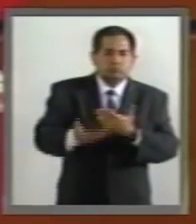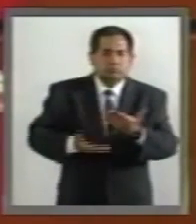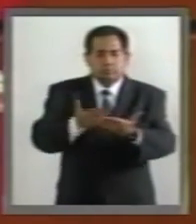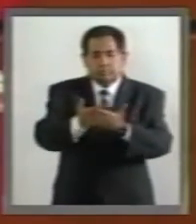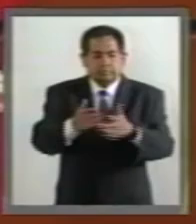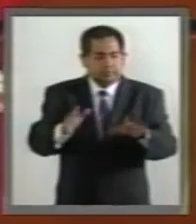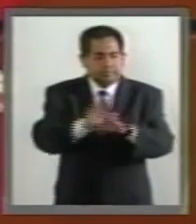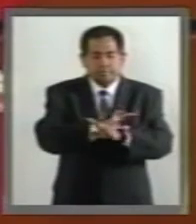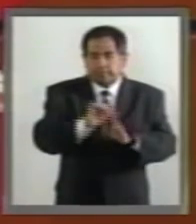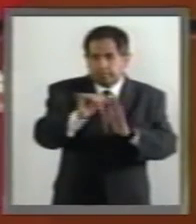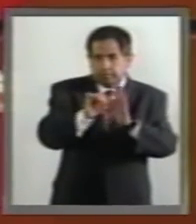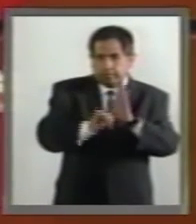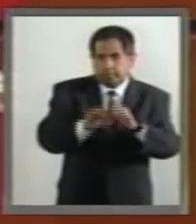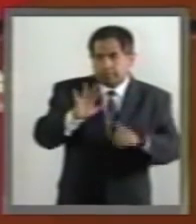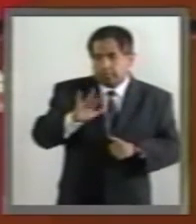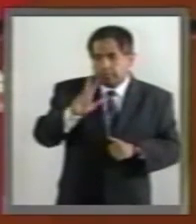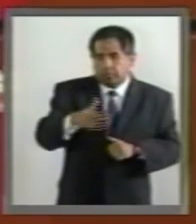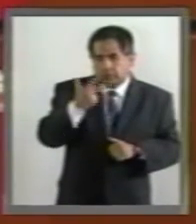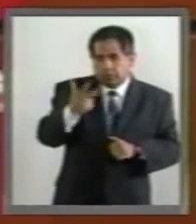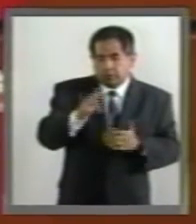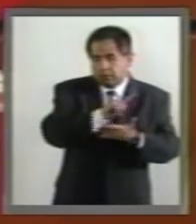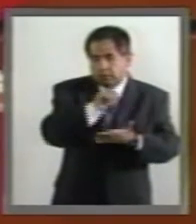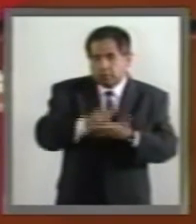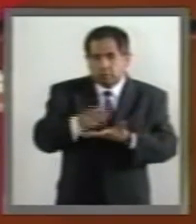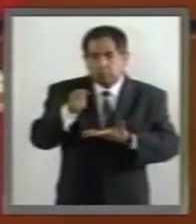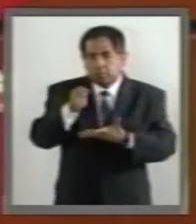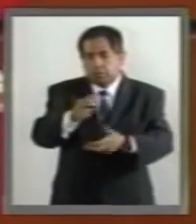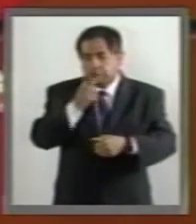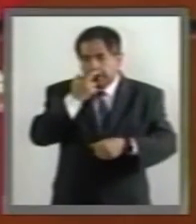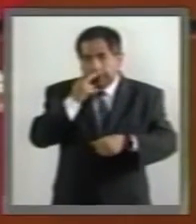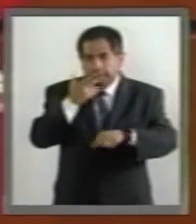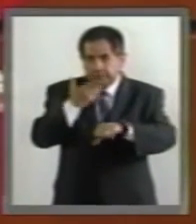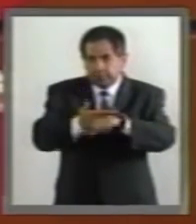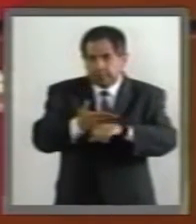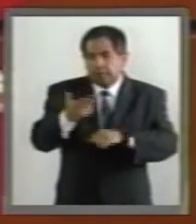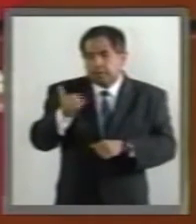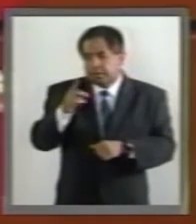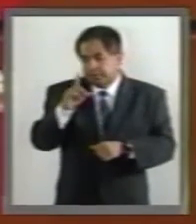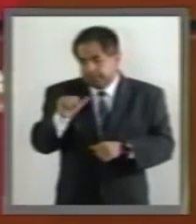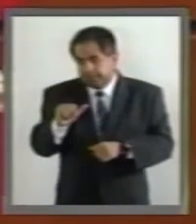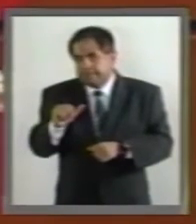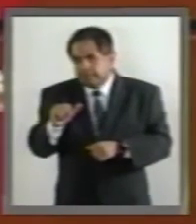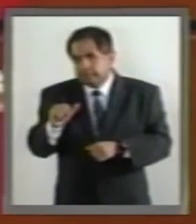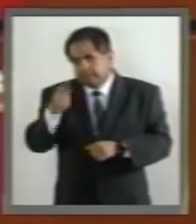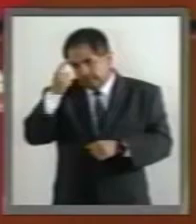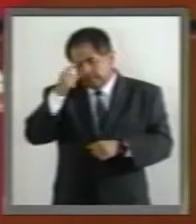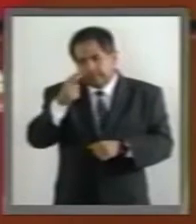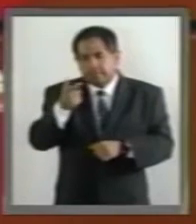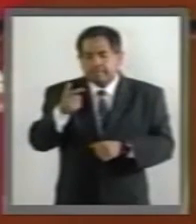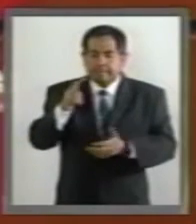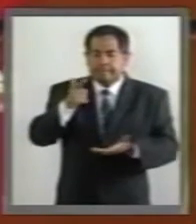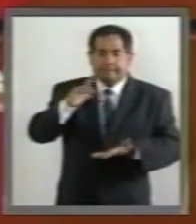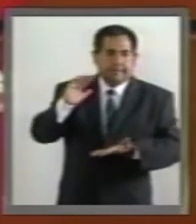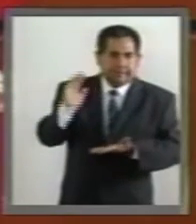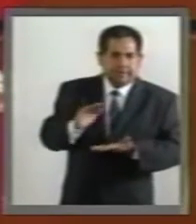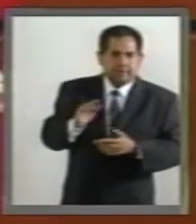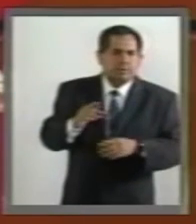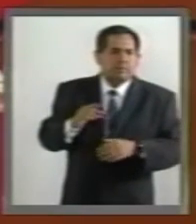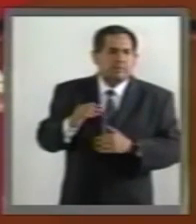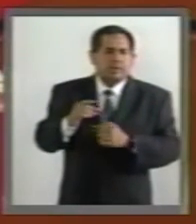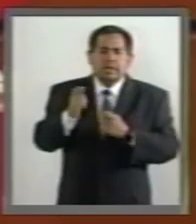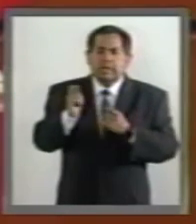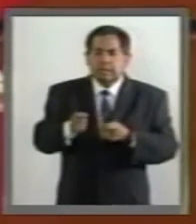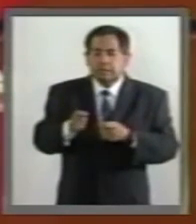artículo 58 de la Ley Federal de Presupuesto y Responsabilidad Hacendaria para acotar que las